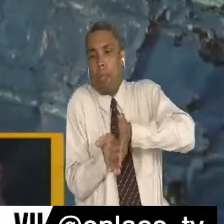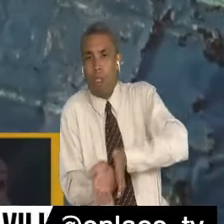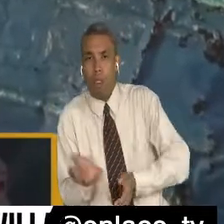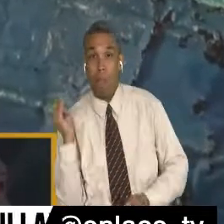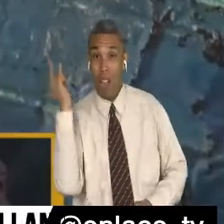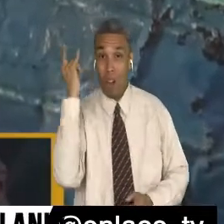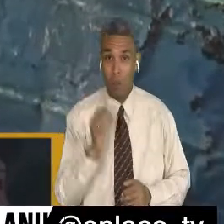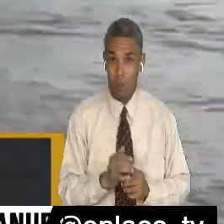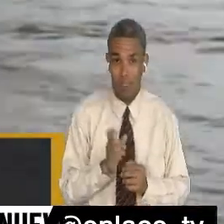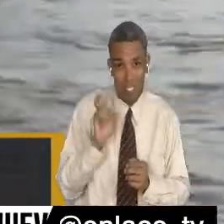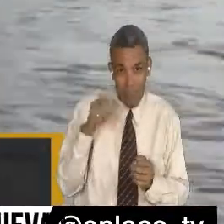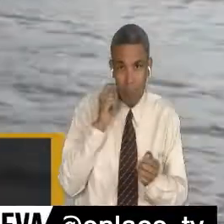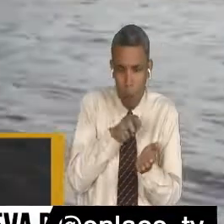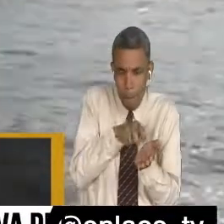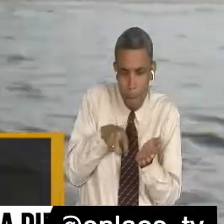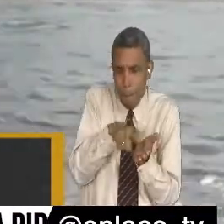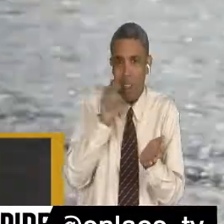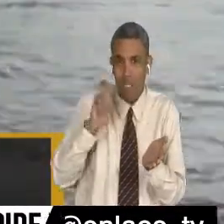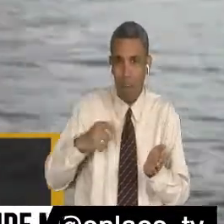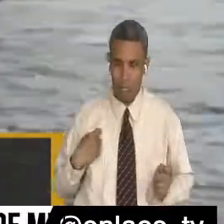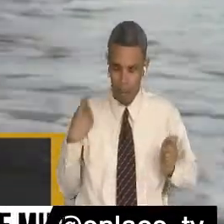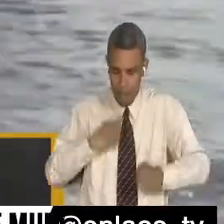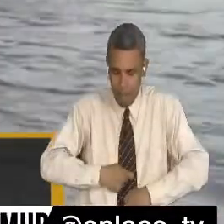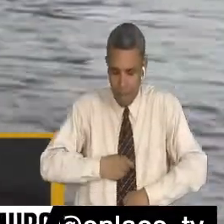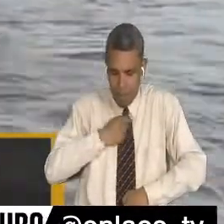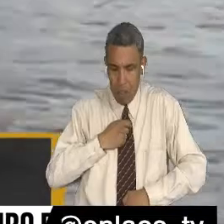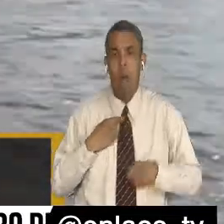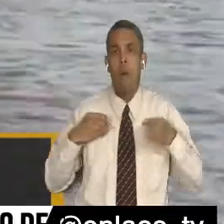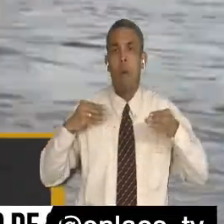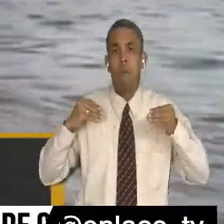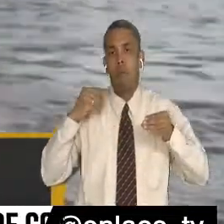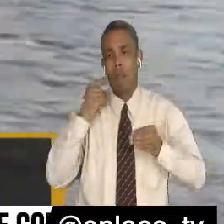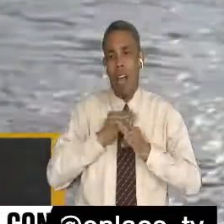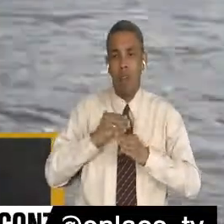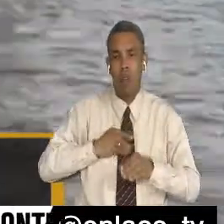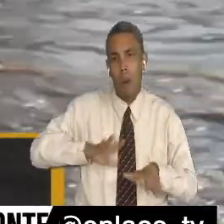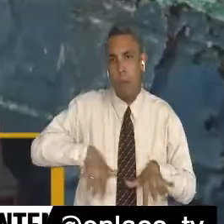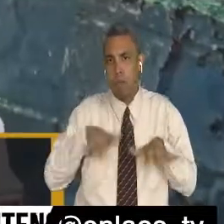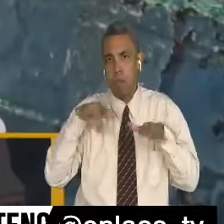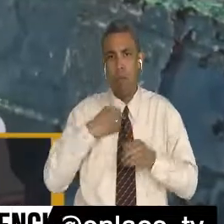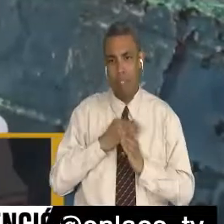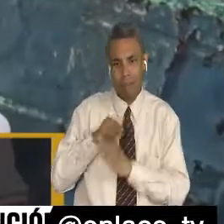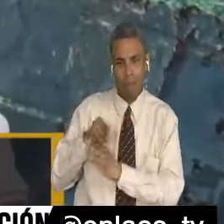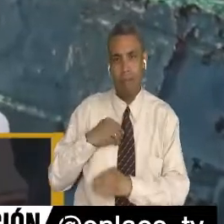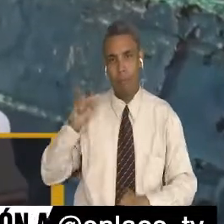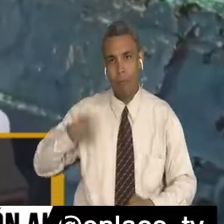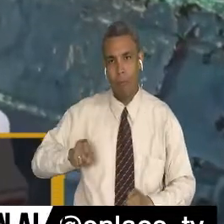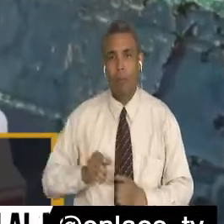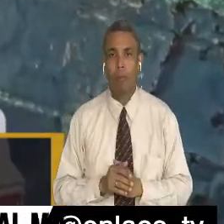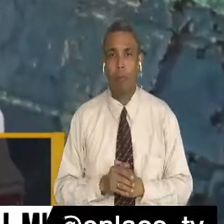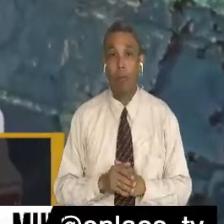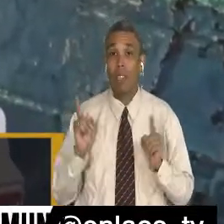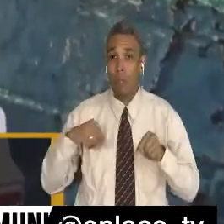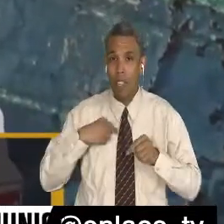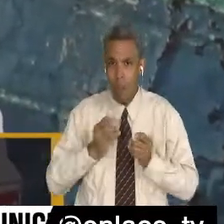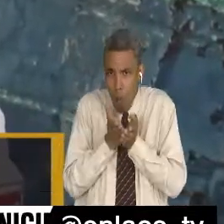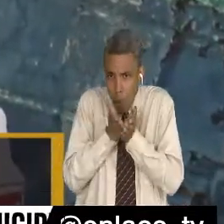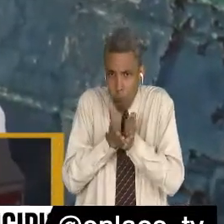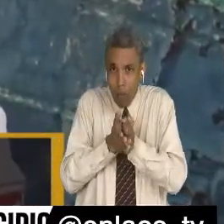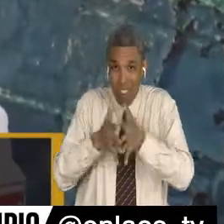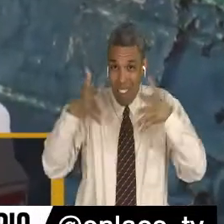deben llevar su chaleco puesto. Esas medidas también las deben tomar quienes están al frente de embarcaciones grandes. Las embarcaciones grandes lo que tienen que tener es que